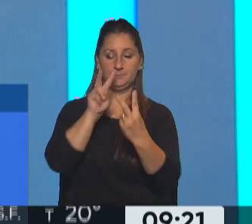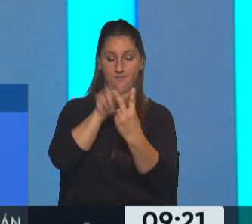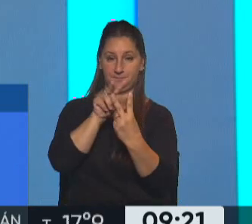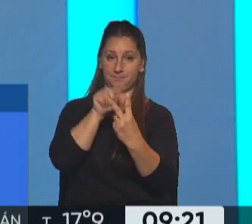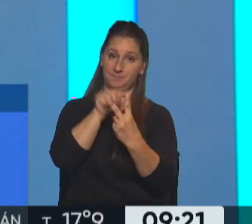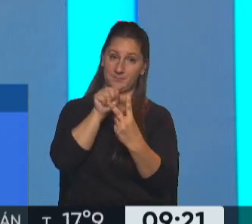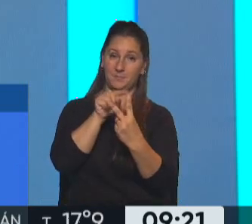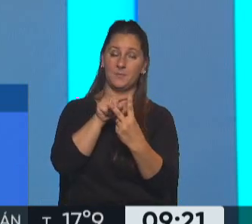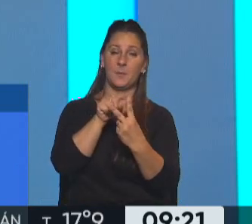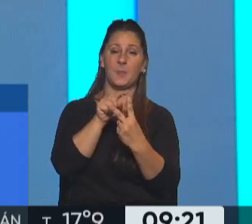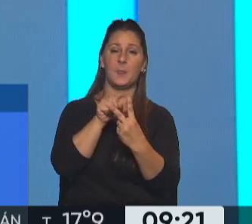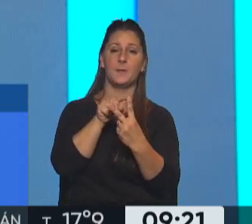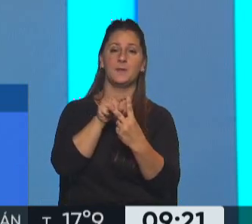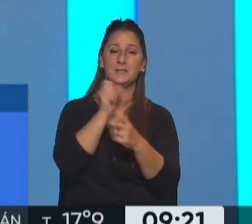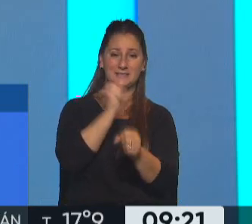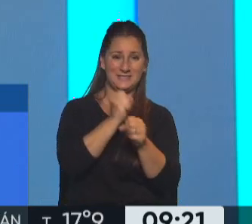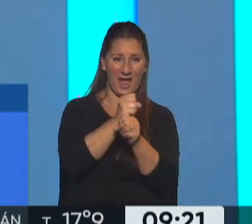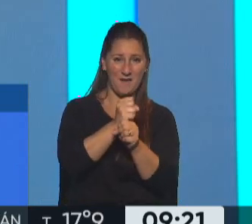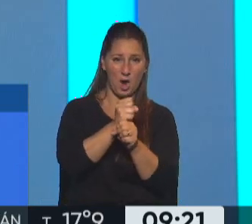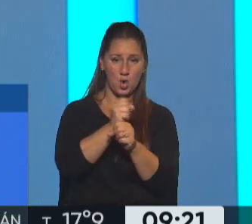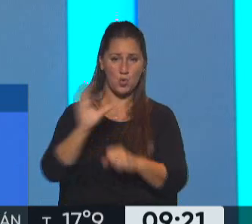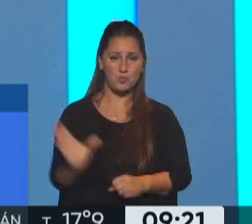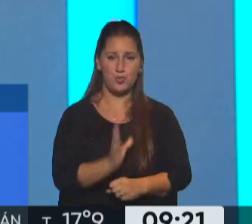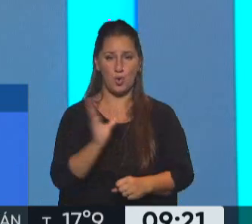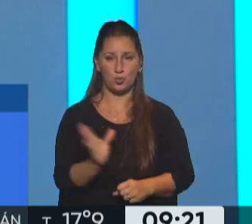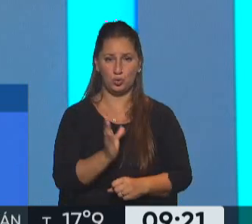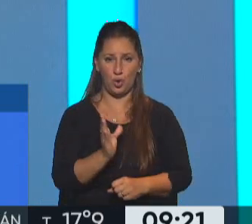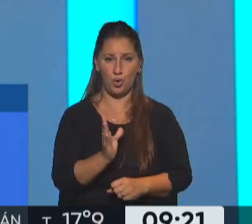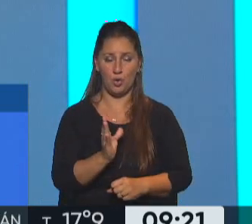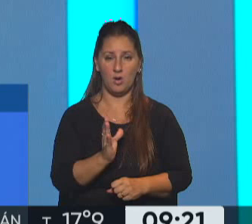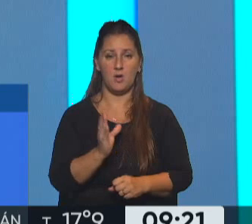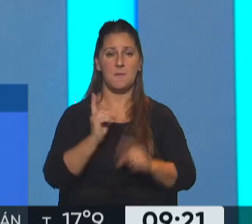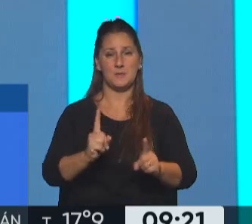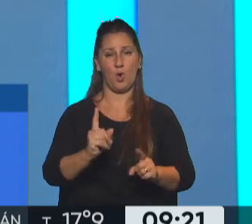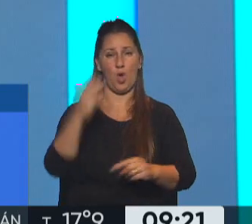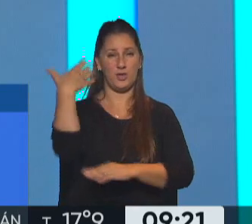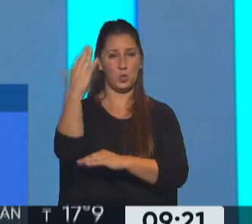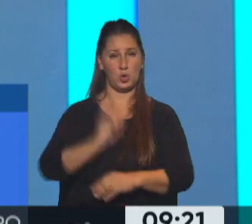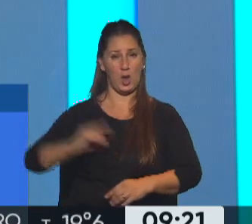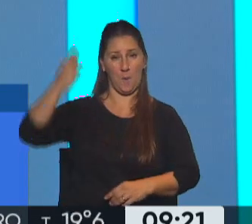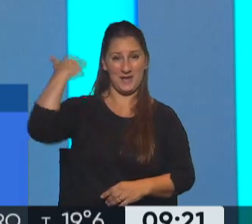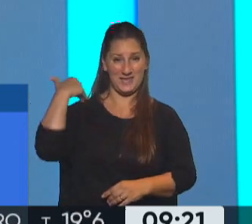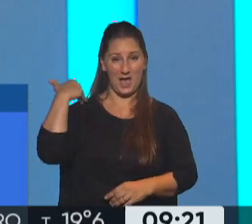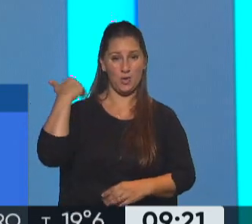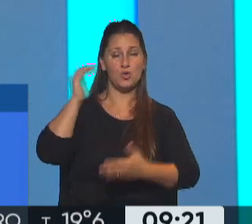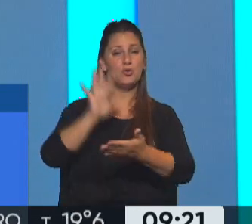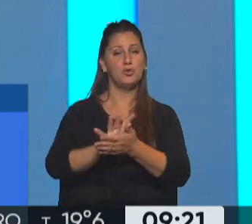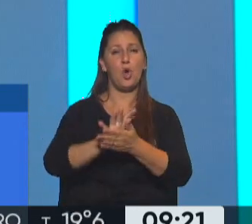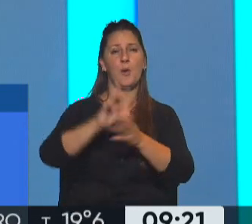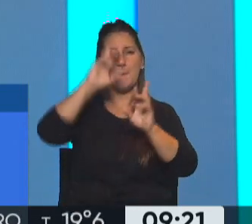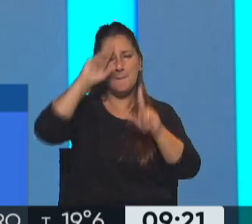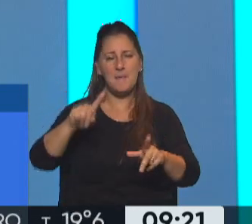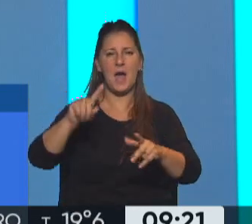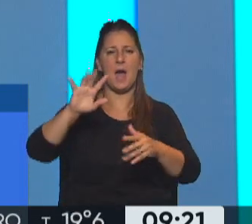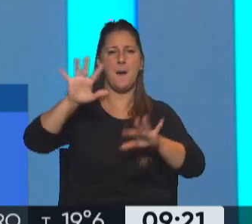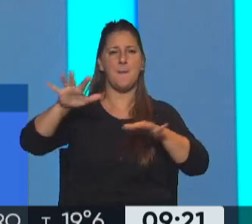claves. La primera tiene que ver con lo de trabajo y producción, mientras el discurso anterior del año pasado estuvo más centrado en la idea de las políticas de cuidado y en